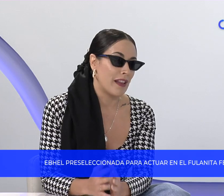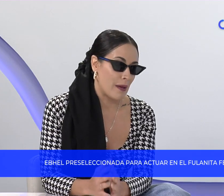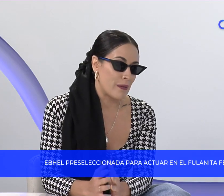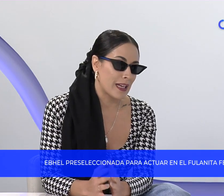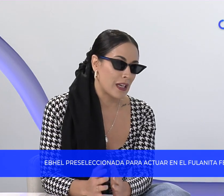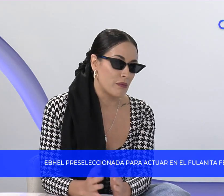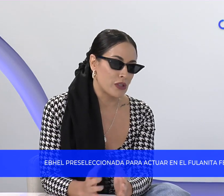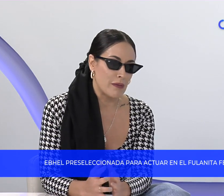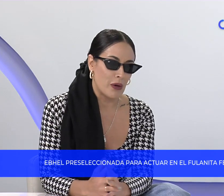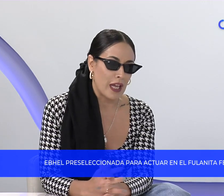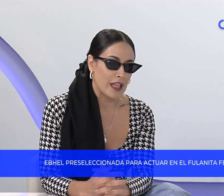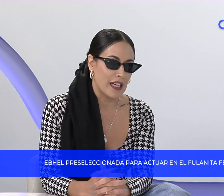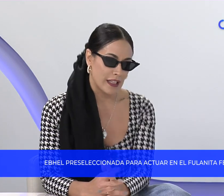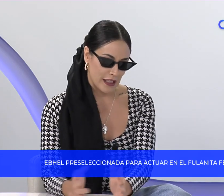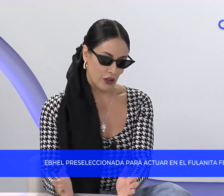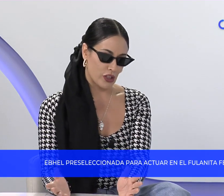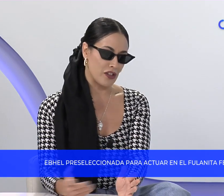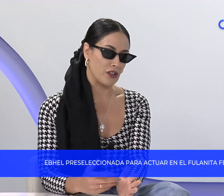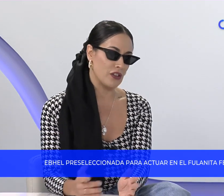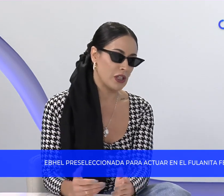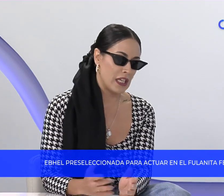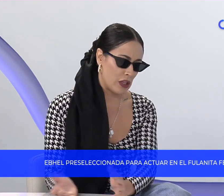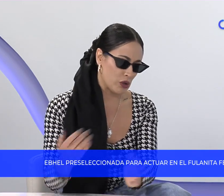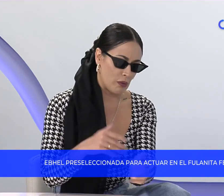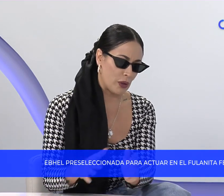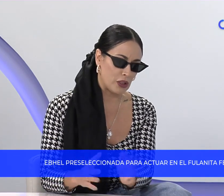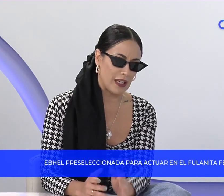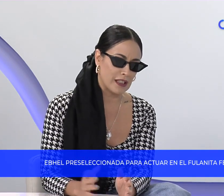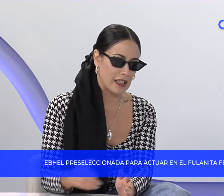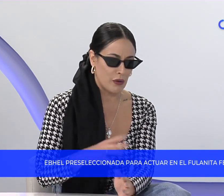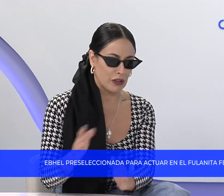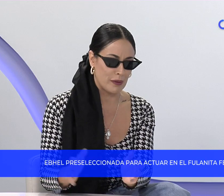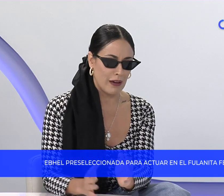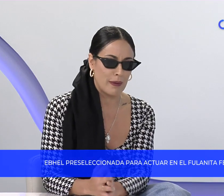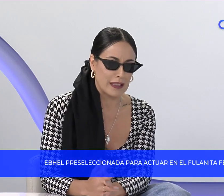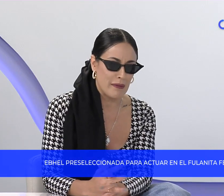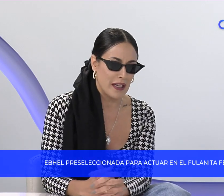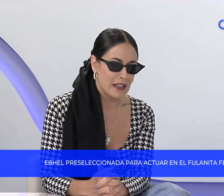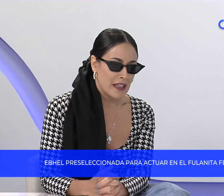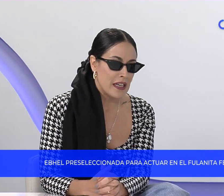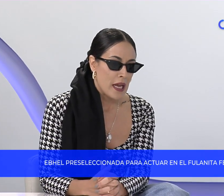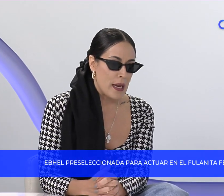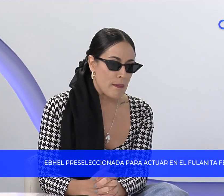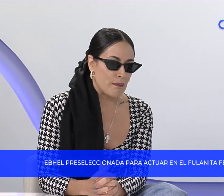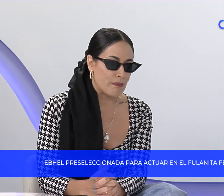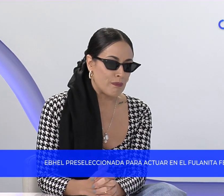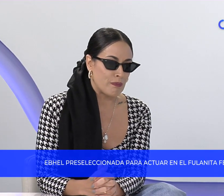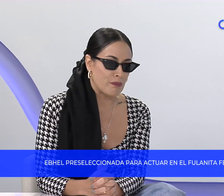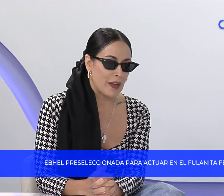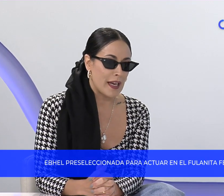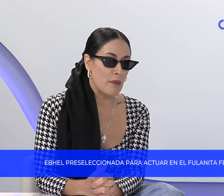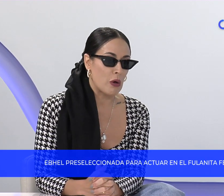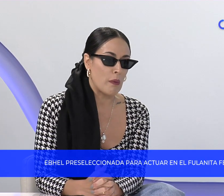fue la primera que compusimos hace ya casi do años no Incluso un poquito antes ya cuando terminaba pandemia y